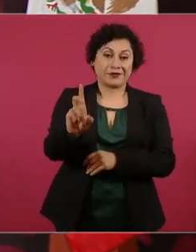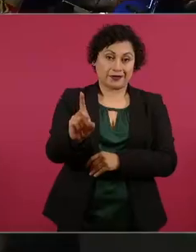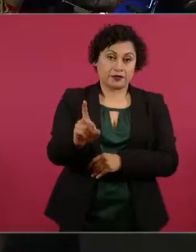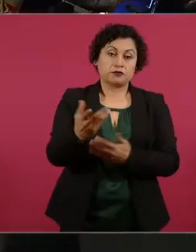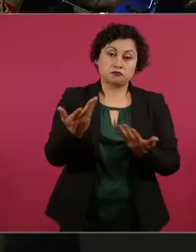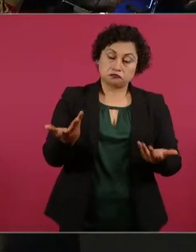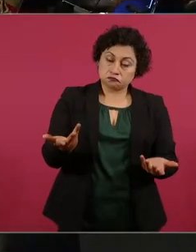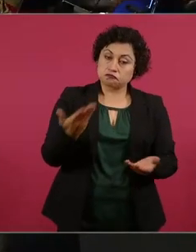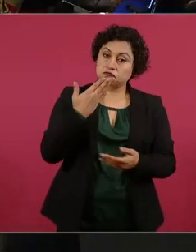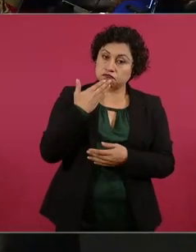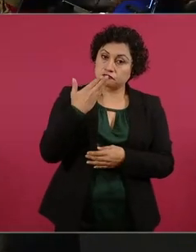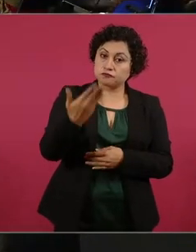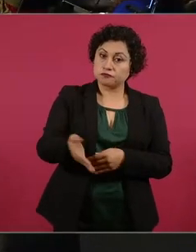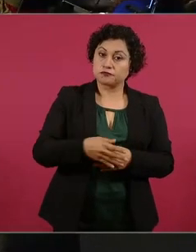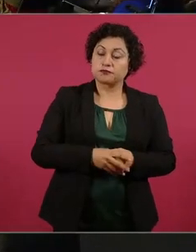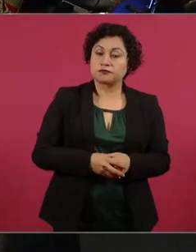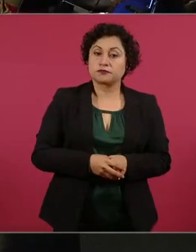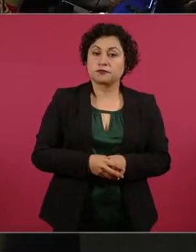les condonamos a veces,